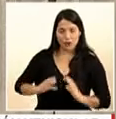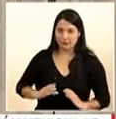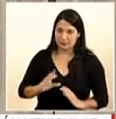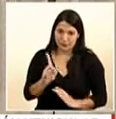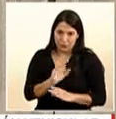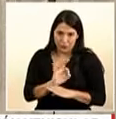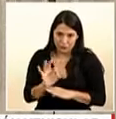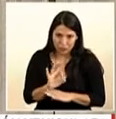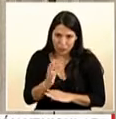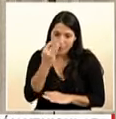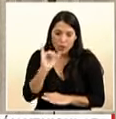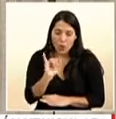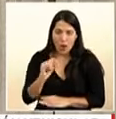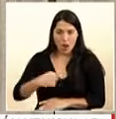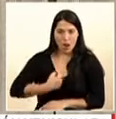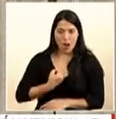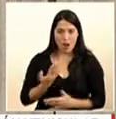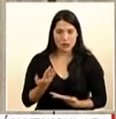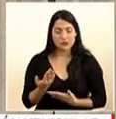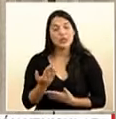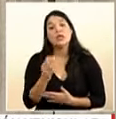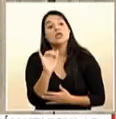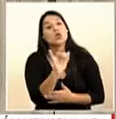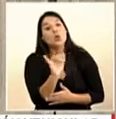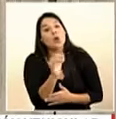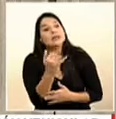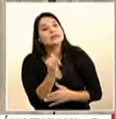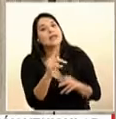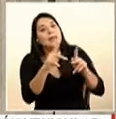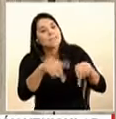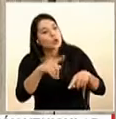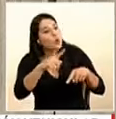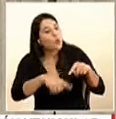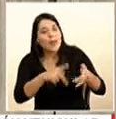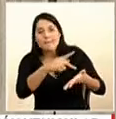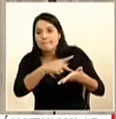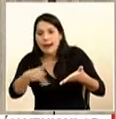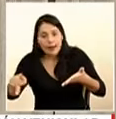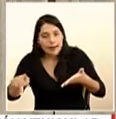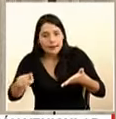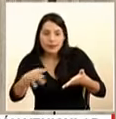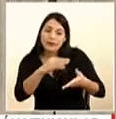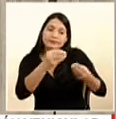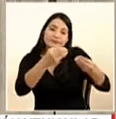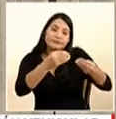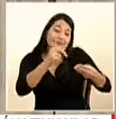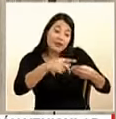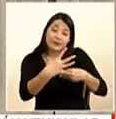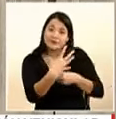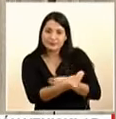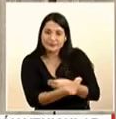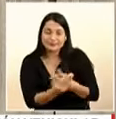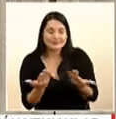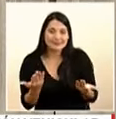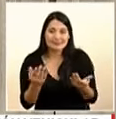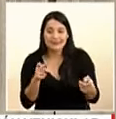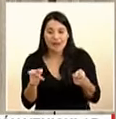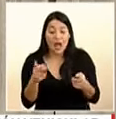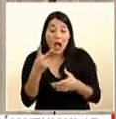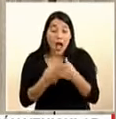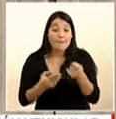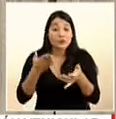se vería afectado como en el caso de quien perdería ese espacio pero el proyecto legislativo se está trabajando y nuestra